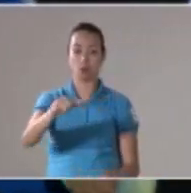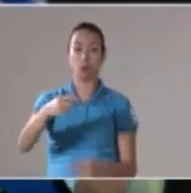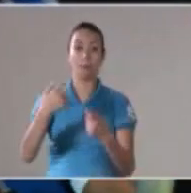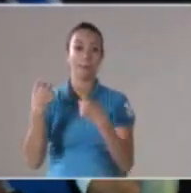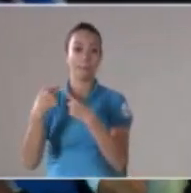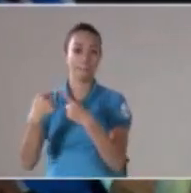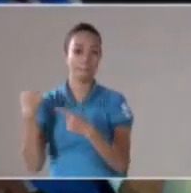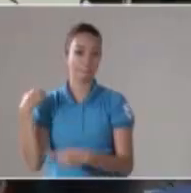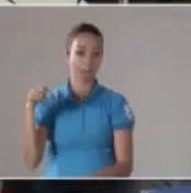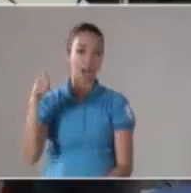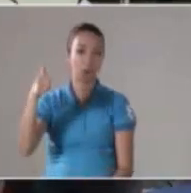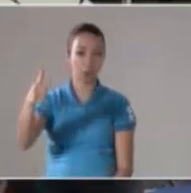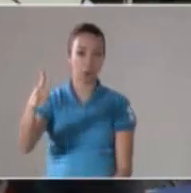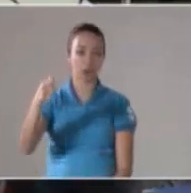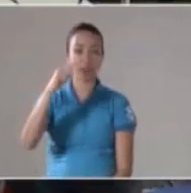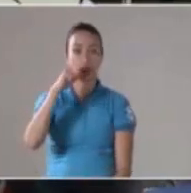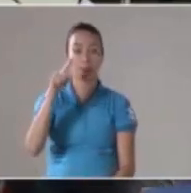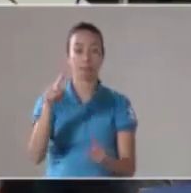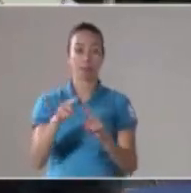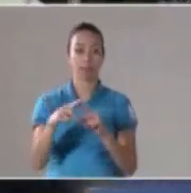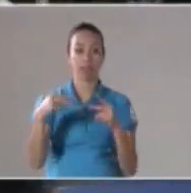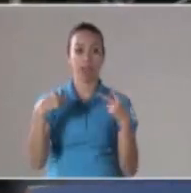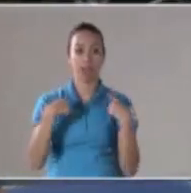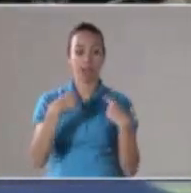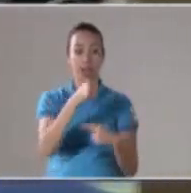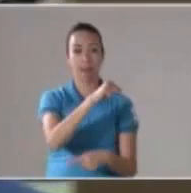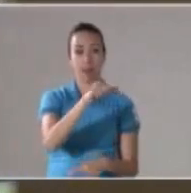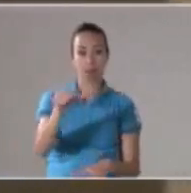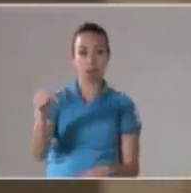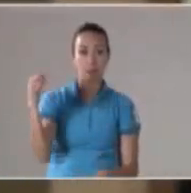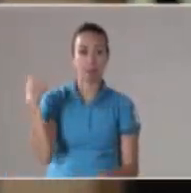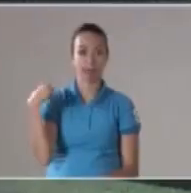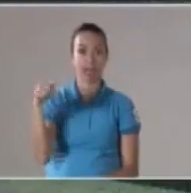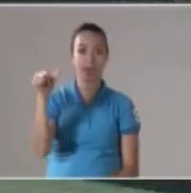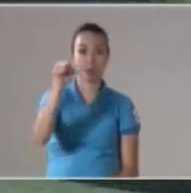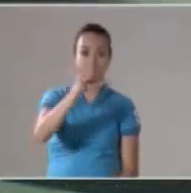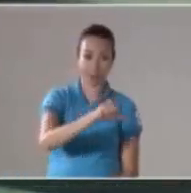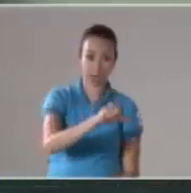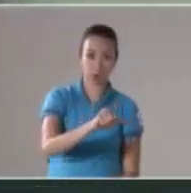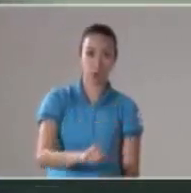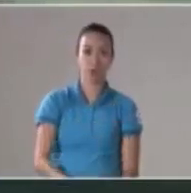haber nombres famosos para lo malo.